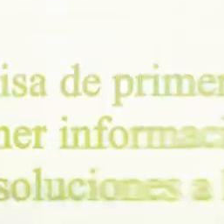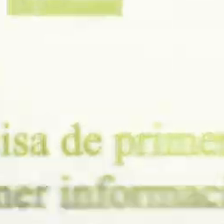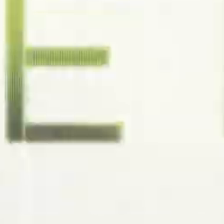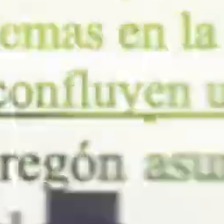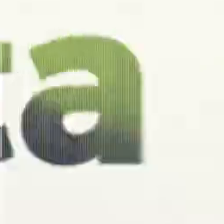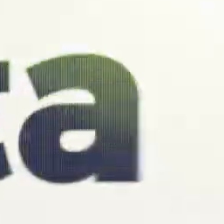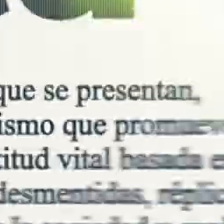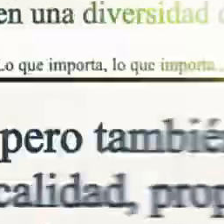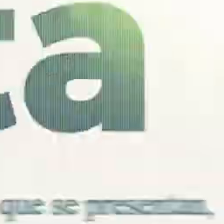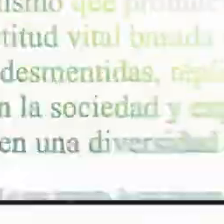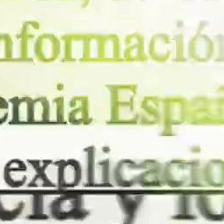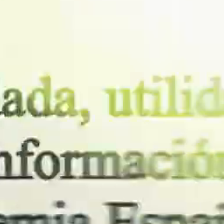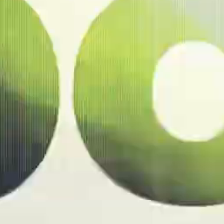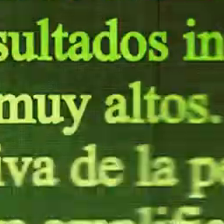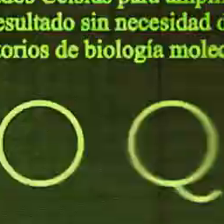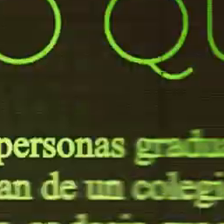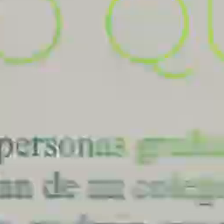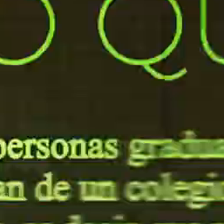regreso